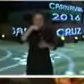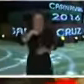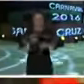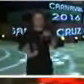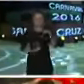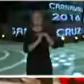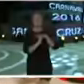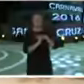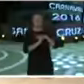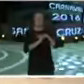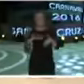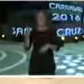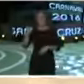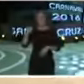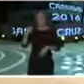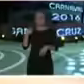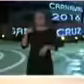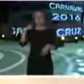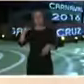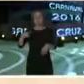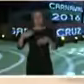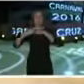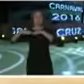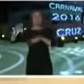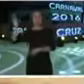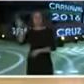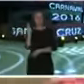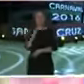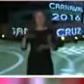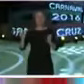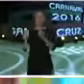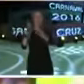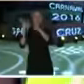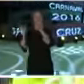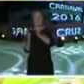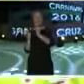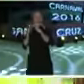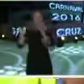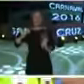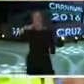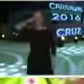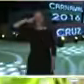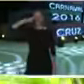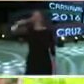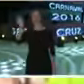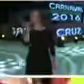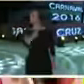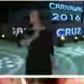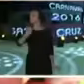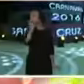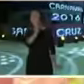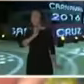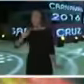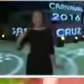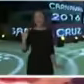paso, vengo yo de La Palma. Soy la drag queen más bella,